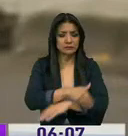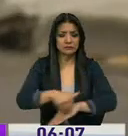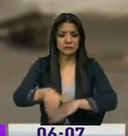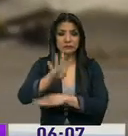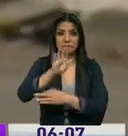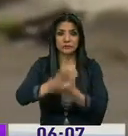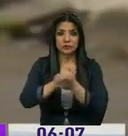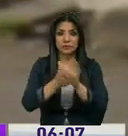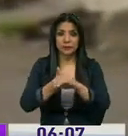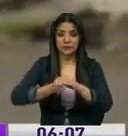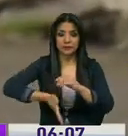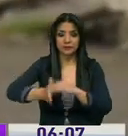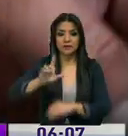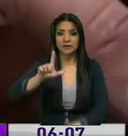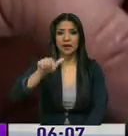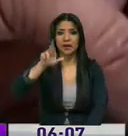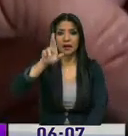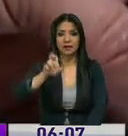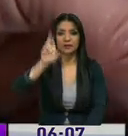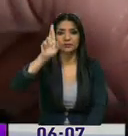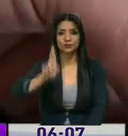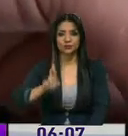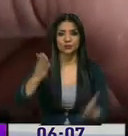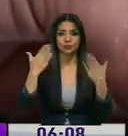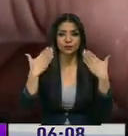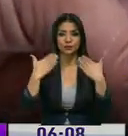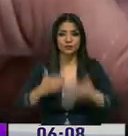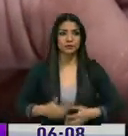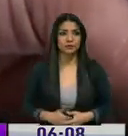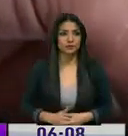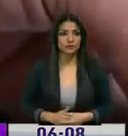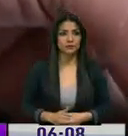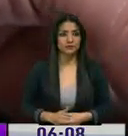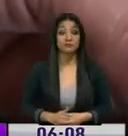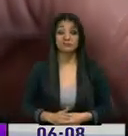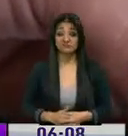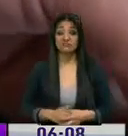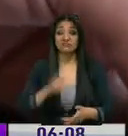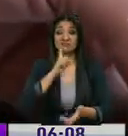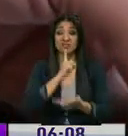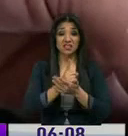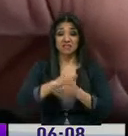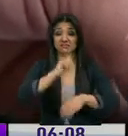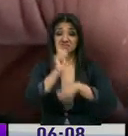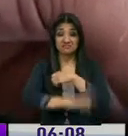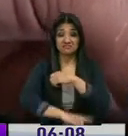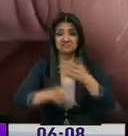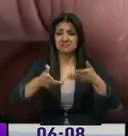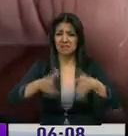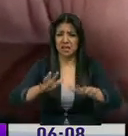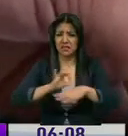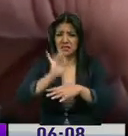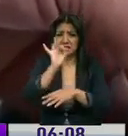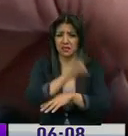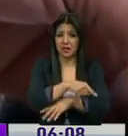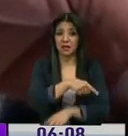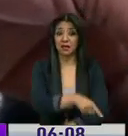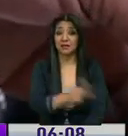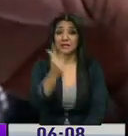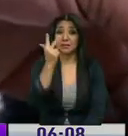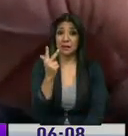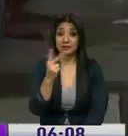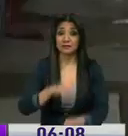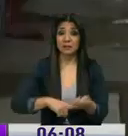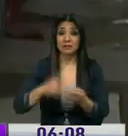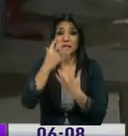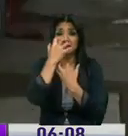Lara, suroeste de Guayaquil. O sea, con ellas dos prácticamente quedó en impunidad todo lo que había pasado, porque ellas no se atrevían a decir nada y